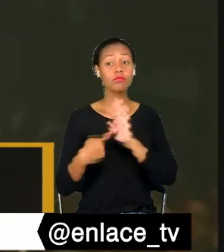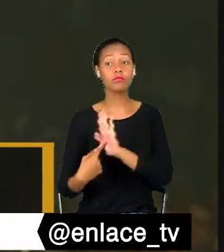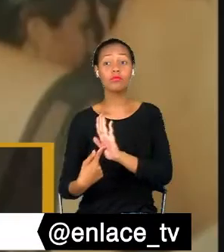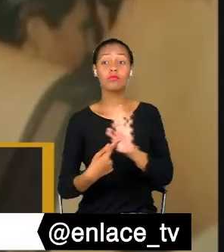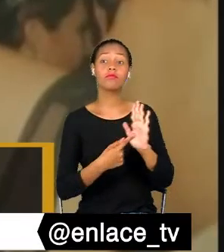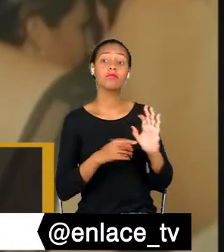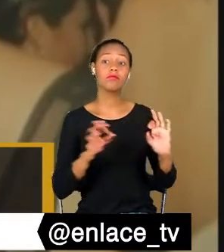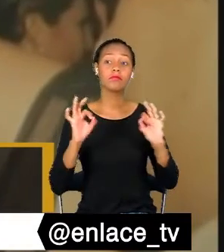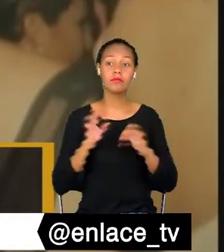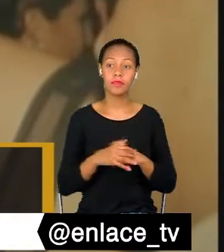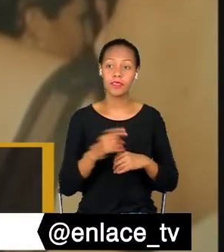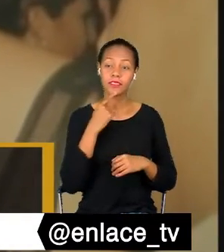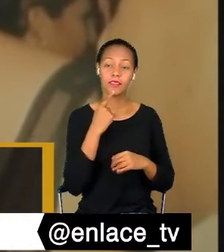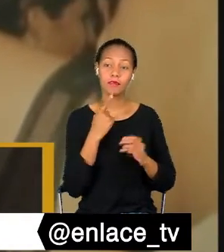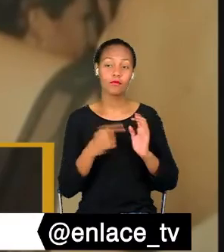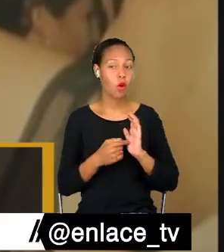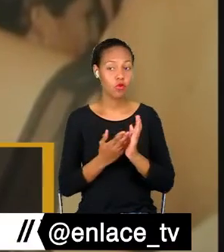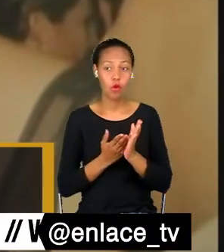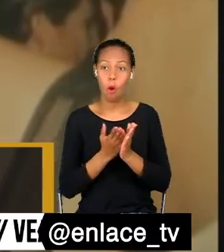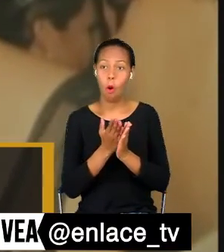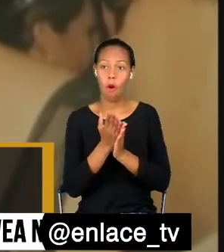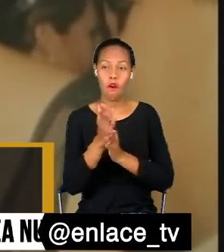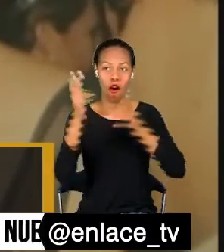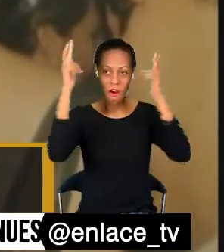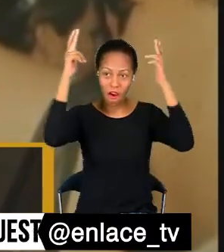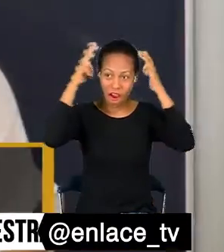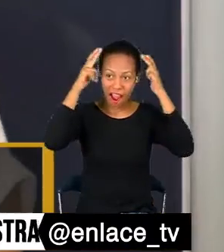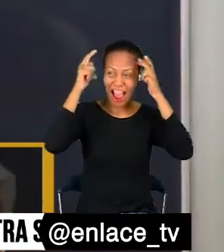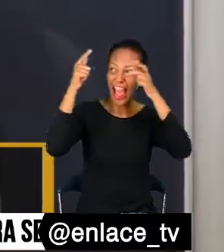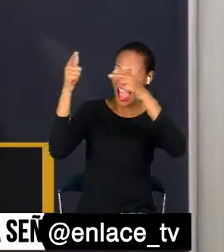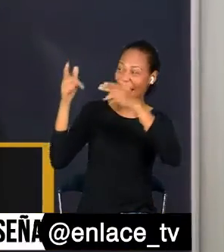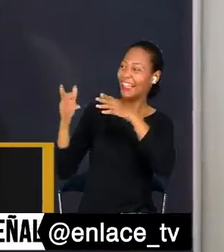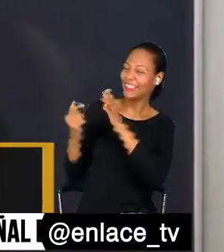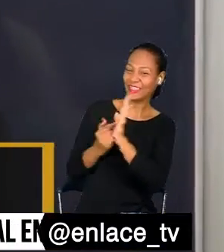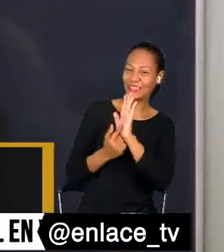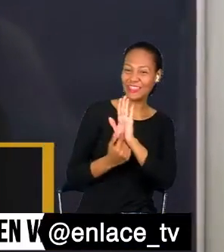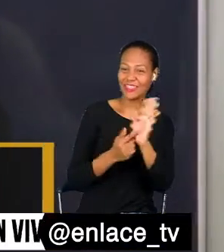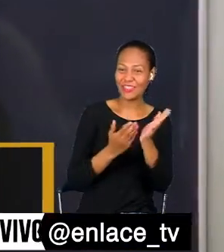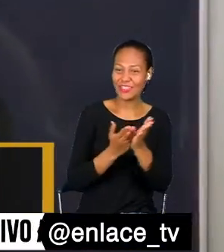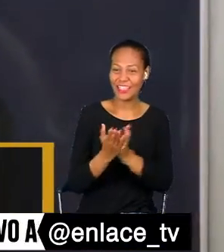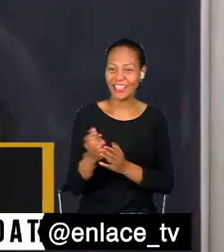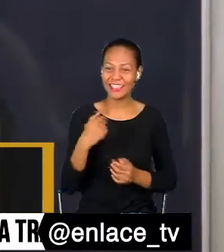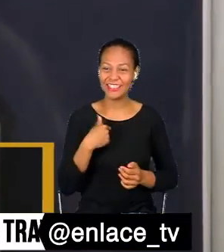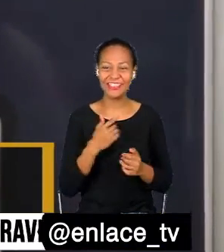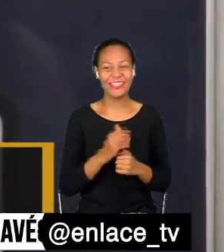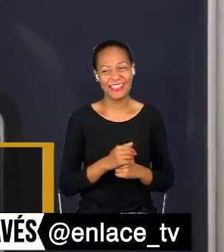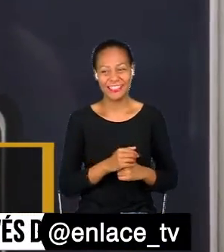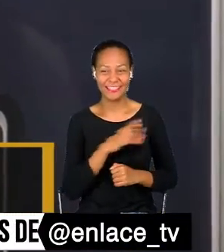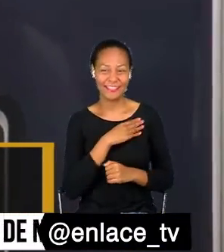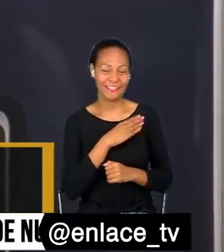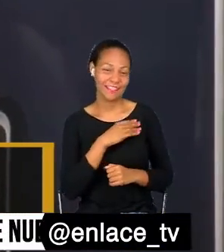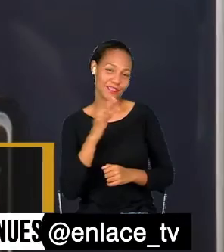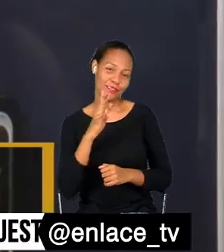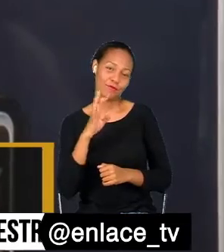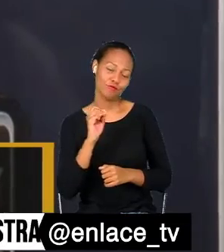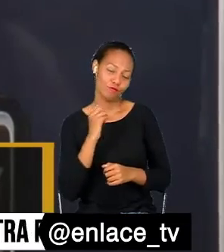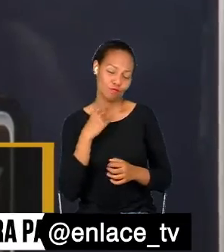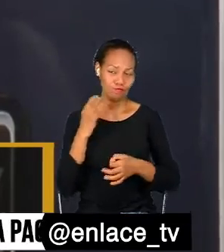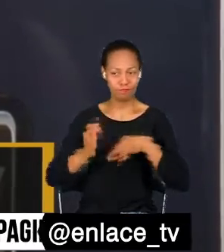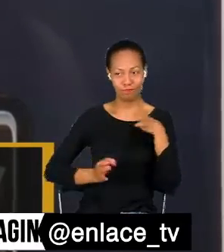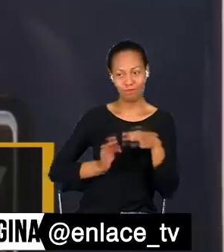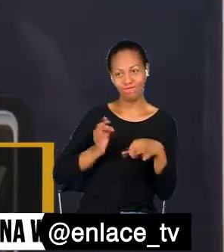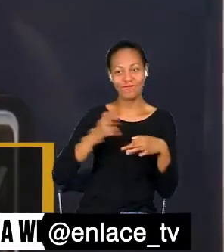Asegura que sigue llevando la corona en su casa y su familia. Por lo menos la reina de la casa sí soy. Mi esposo me trata como una reina, gracias a